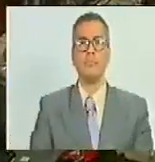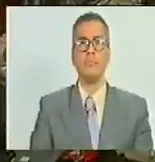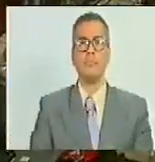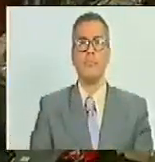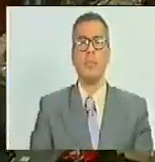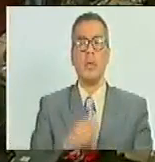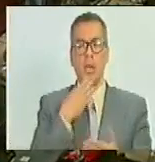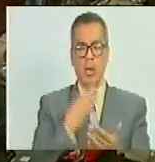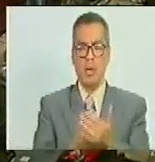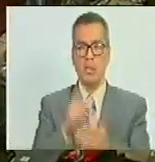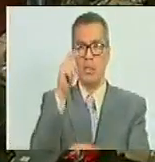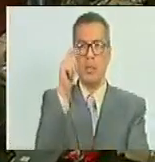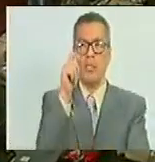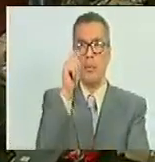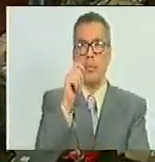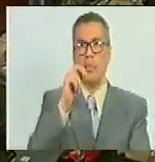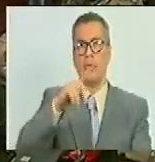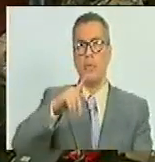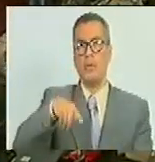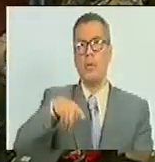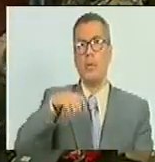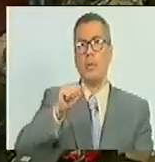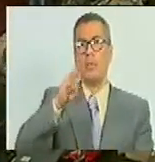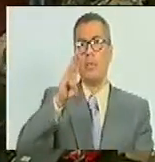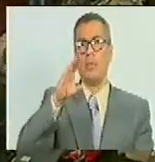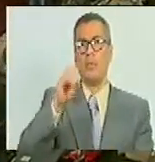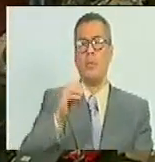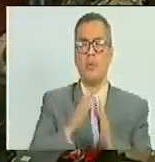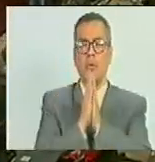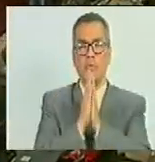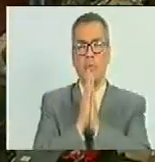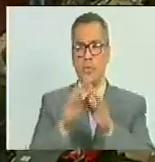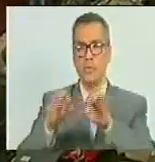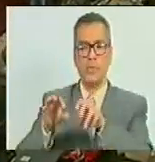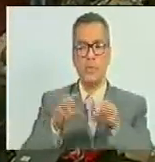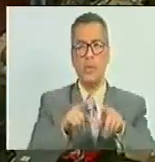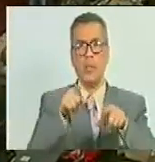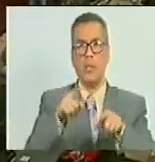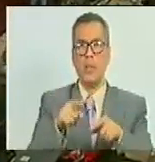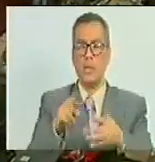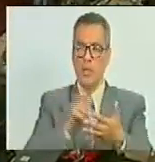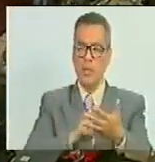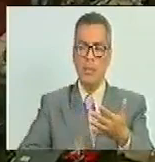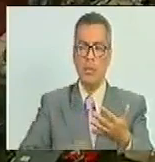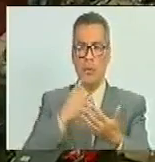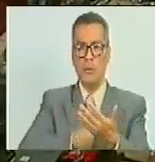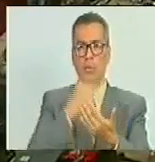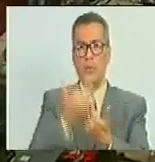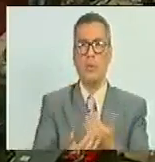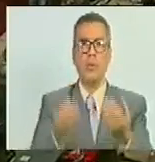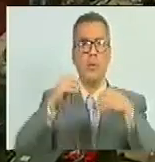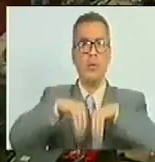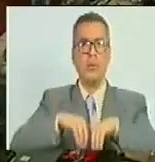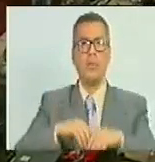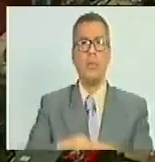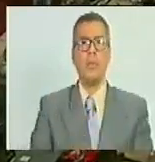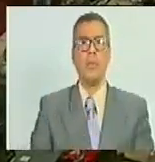gracias. Muchísimas gracias, diputado Pérez Abad. Por favor, ciudadana secretaria, sírvase a dar lectura al proyecto de acuerdo.